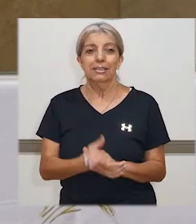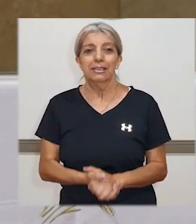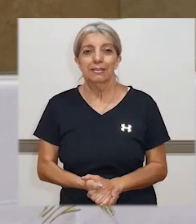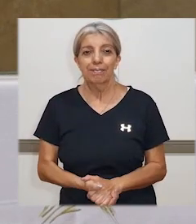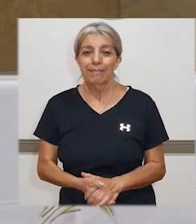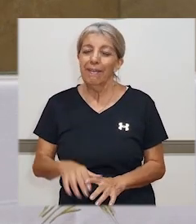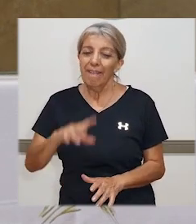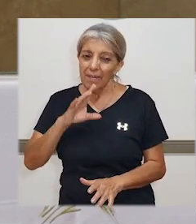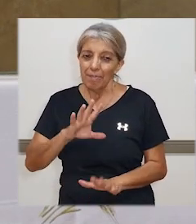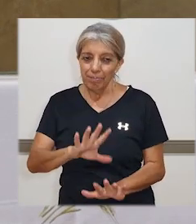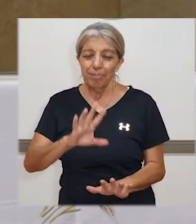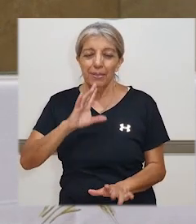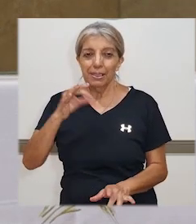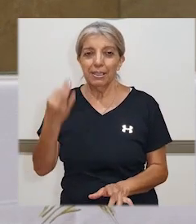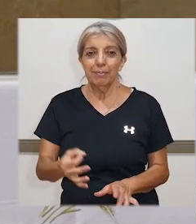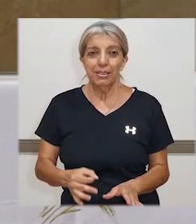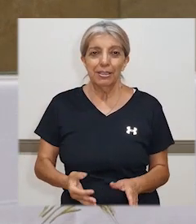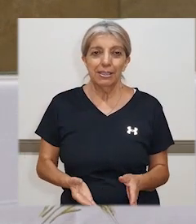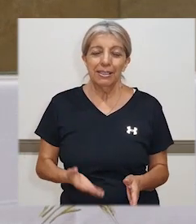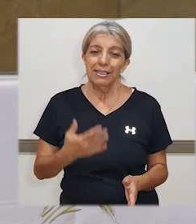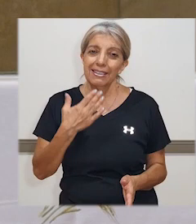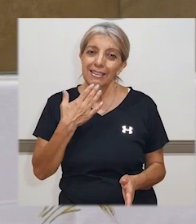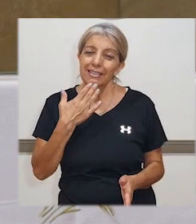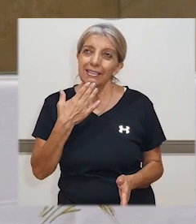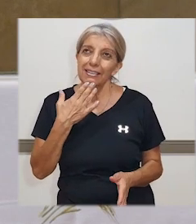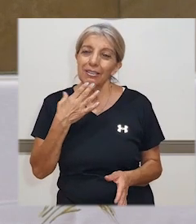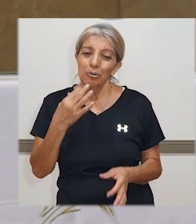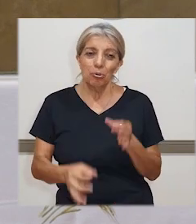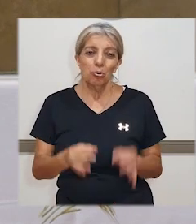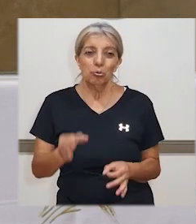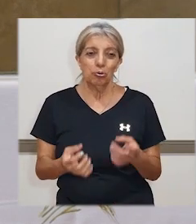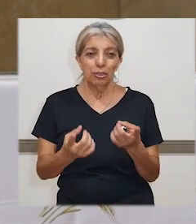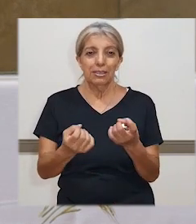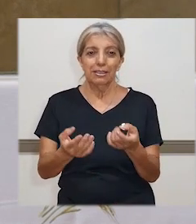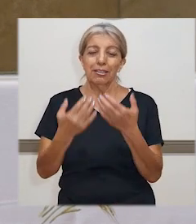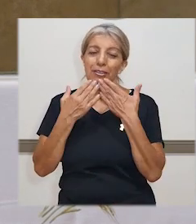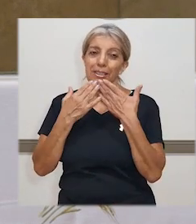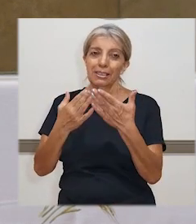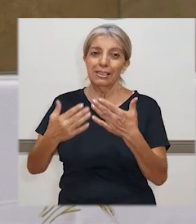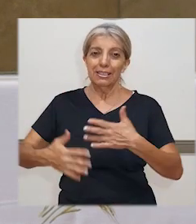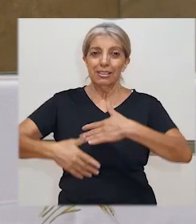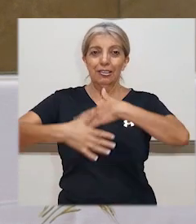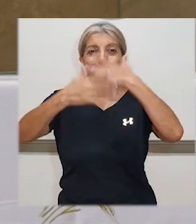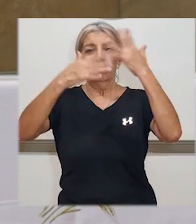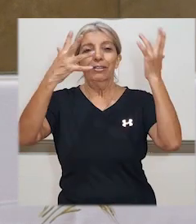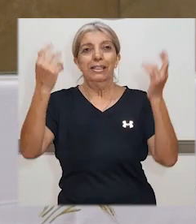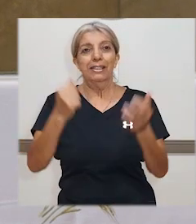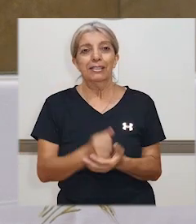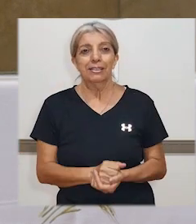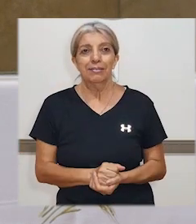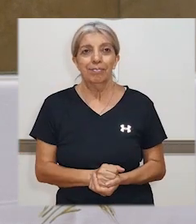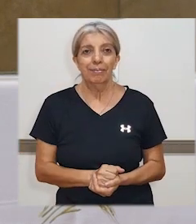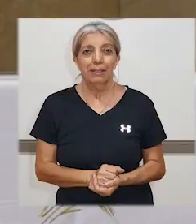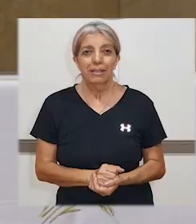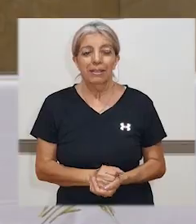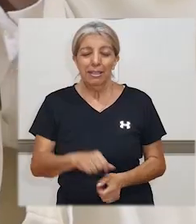En verdad es justo y necesario, es nuestro deber y salvación, glorificarte siempre, Señor, pero más que nunca en